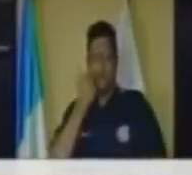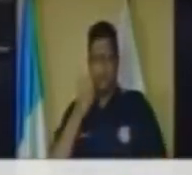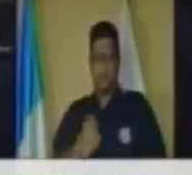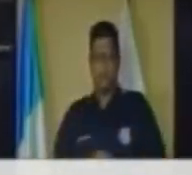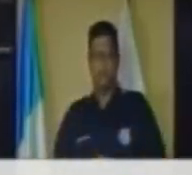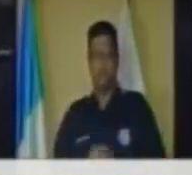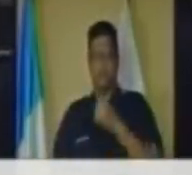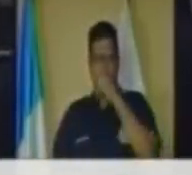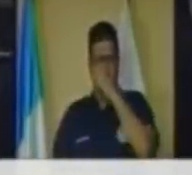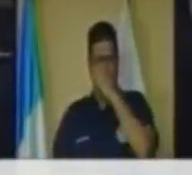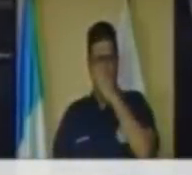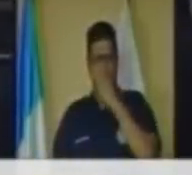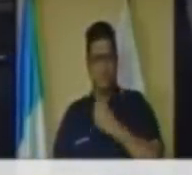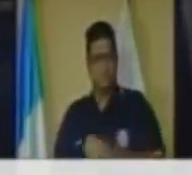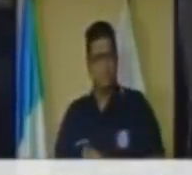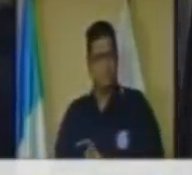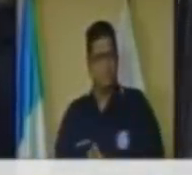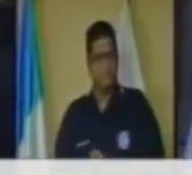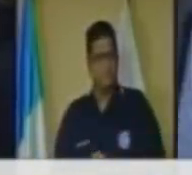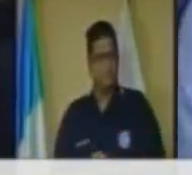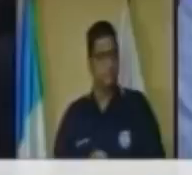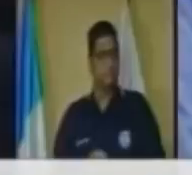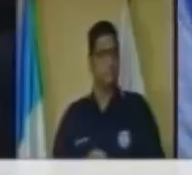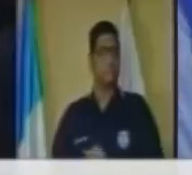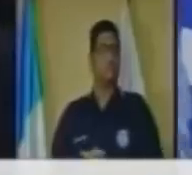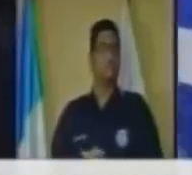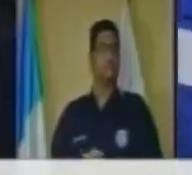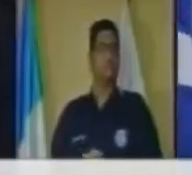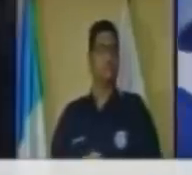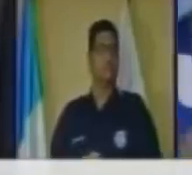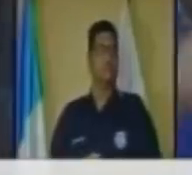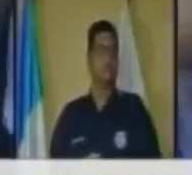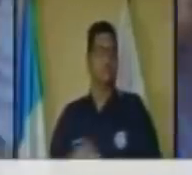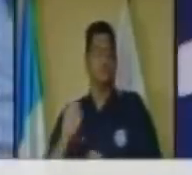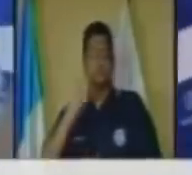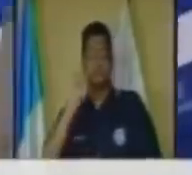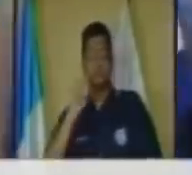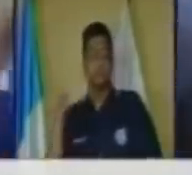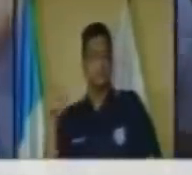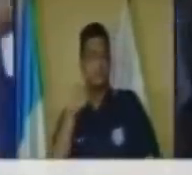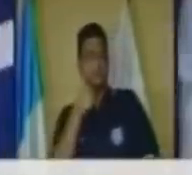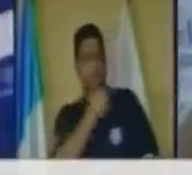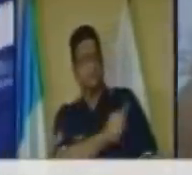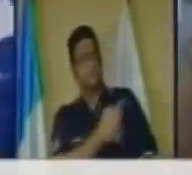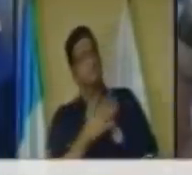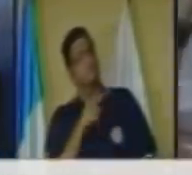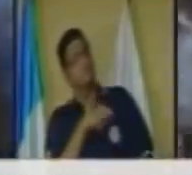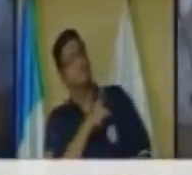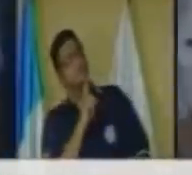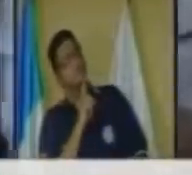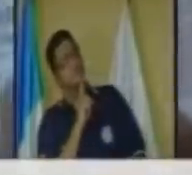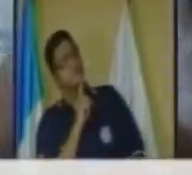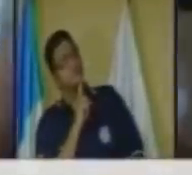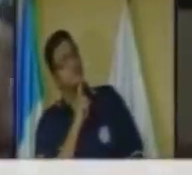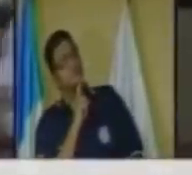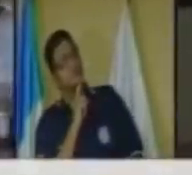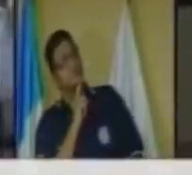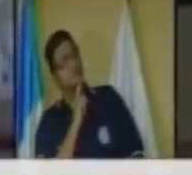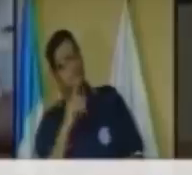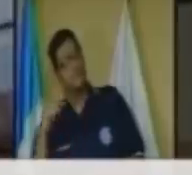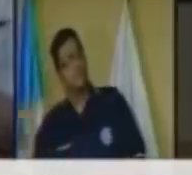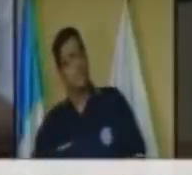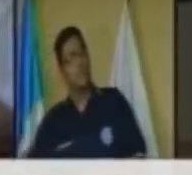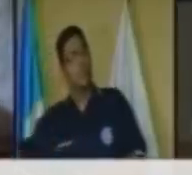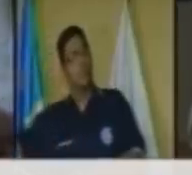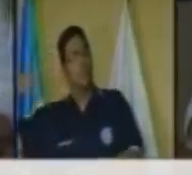Sí, con gusto. Está relacionado con la que hizo mi compañero 6500. Sí. Solo quería saber que el vuelo